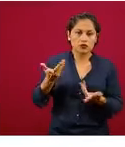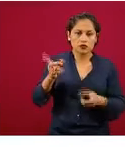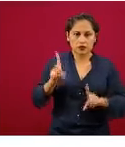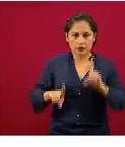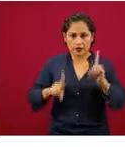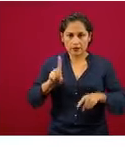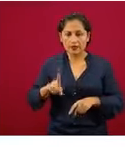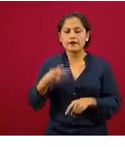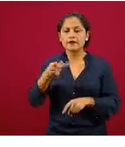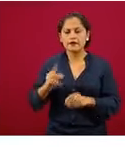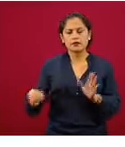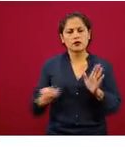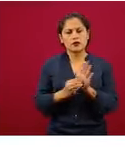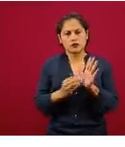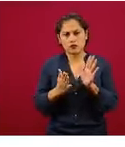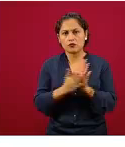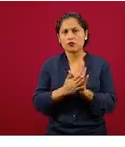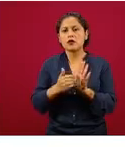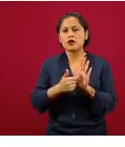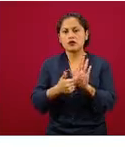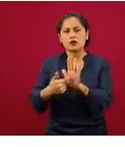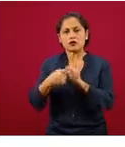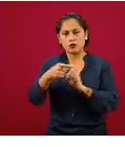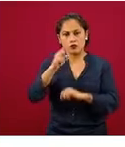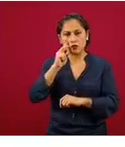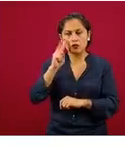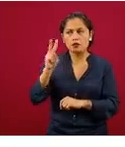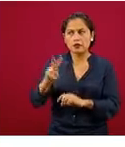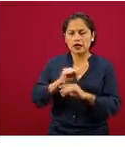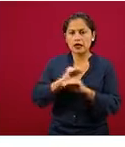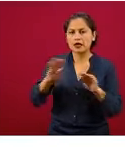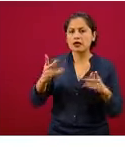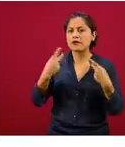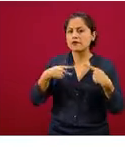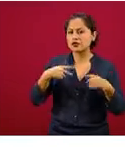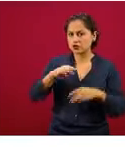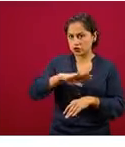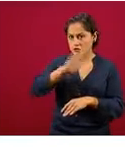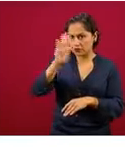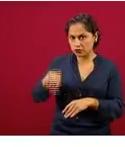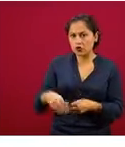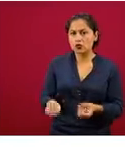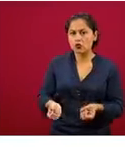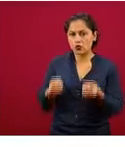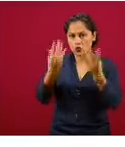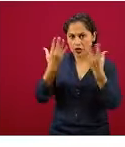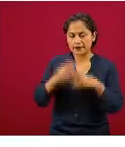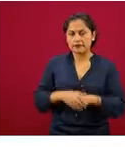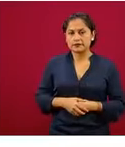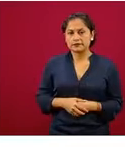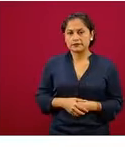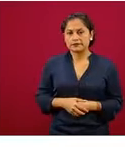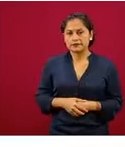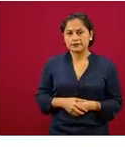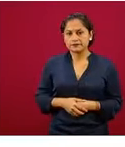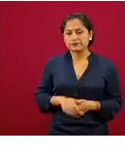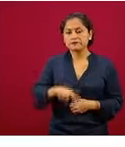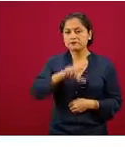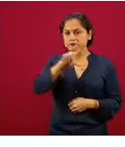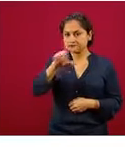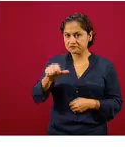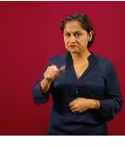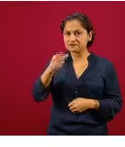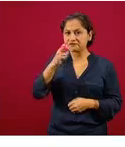visualizar la tendencia de todas estas defunciones que en su momento pudieron ser muestreadas y que podemos confirmarlas